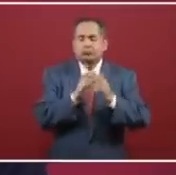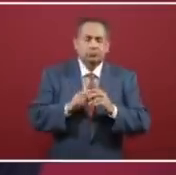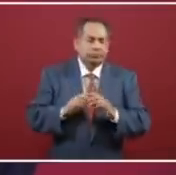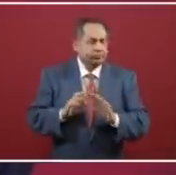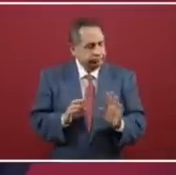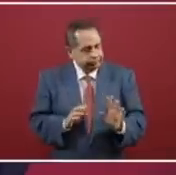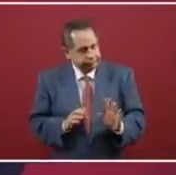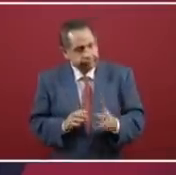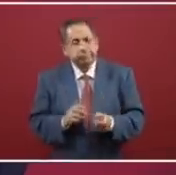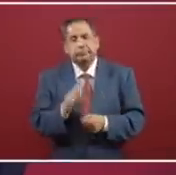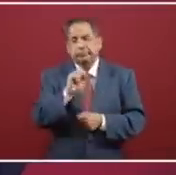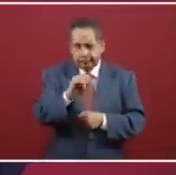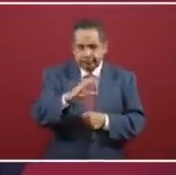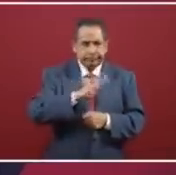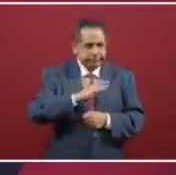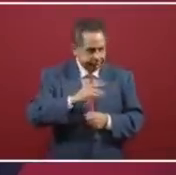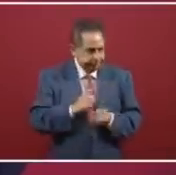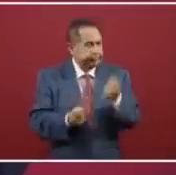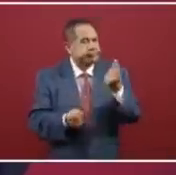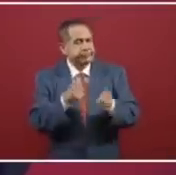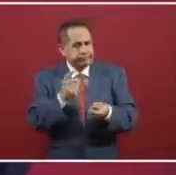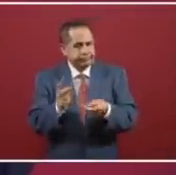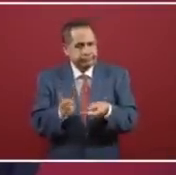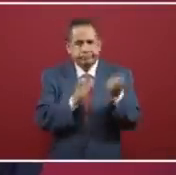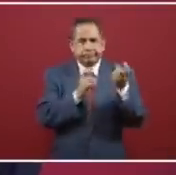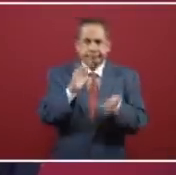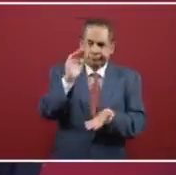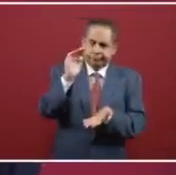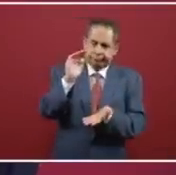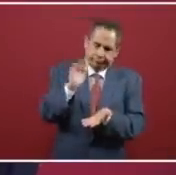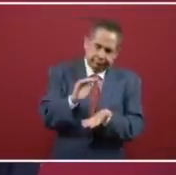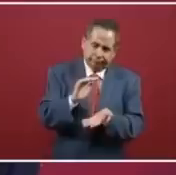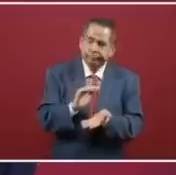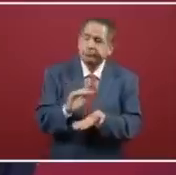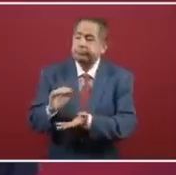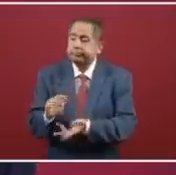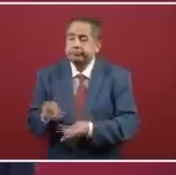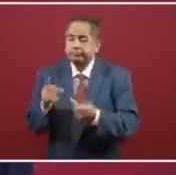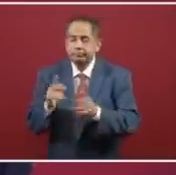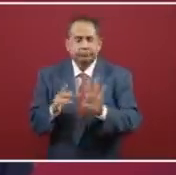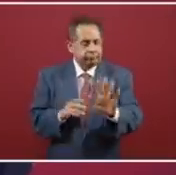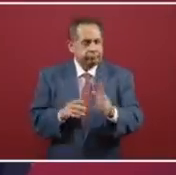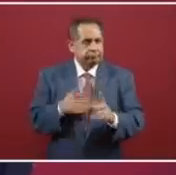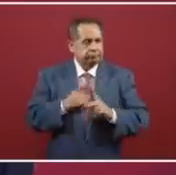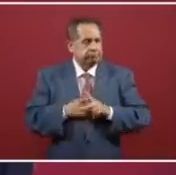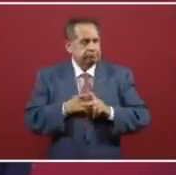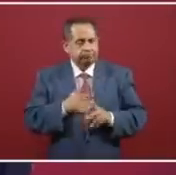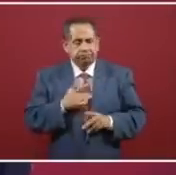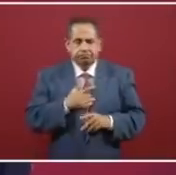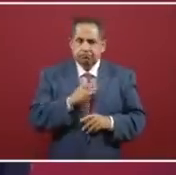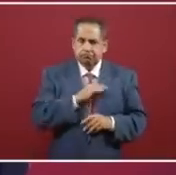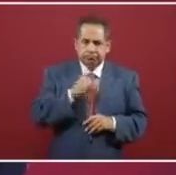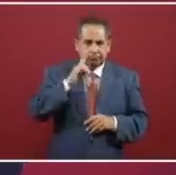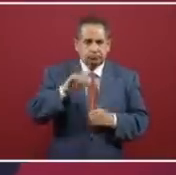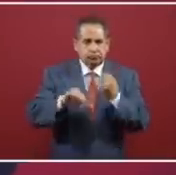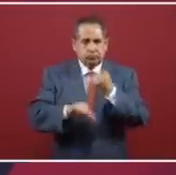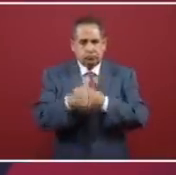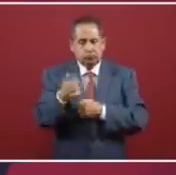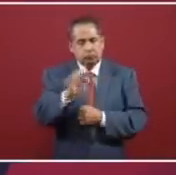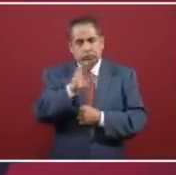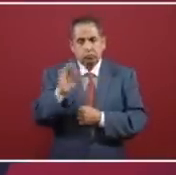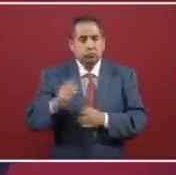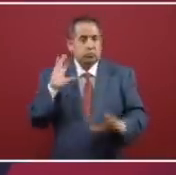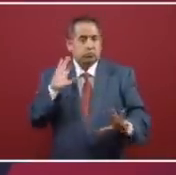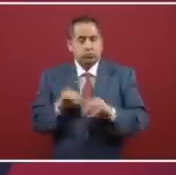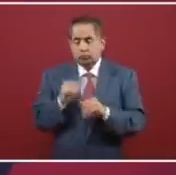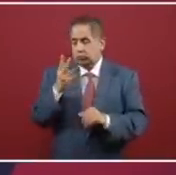sí sí las hay que no dan litros del litro estimamos en el 11% en base a las verificaciones de estos cuatro